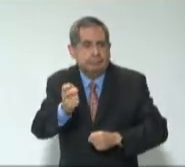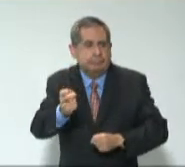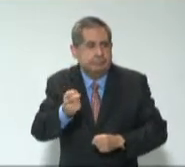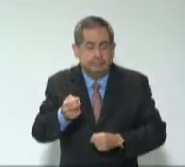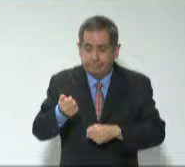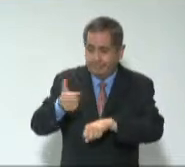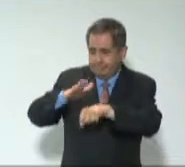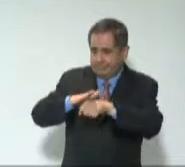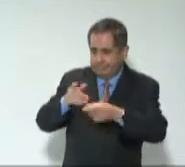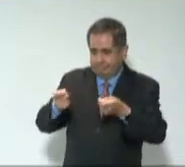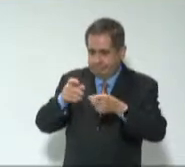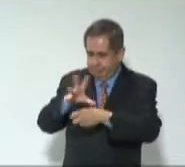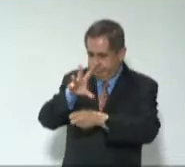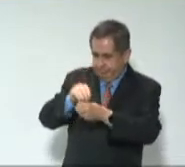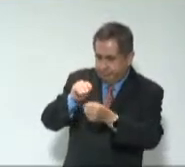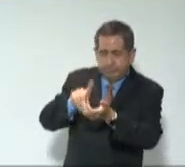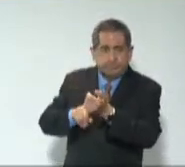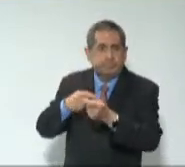la primera